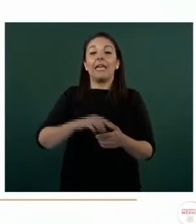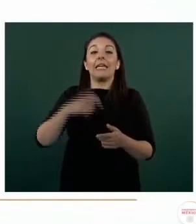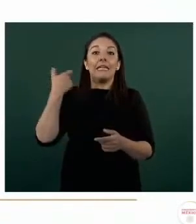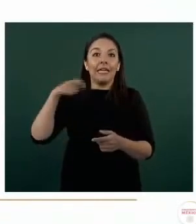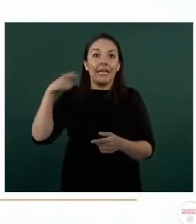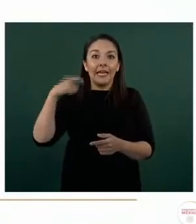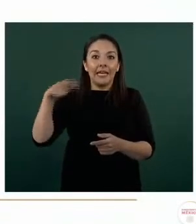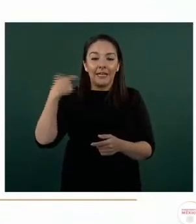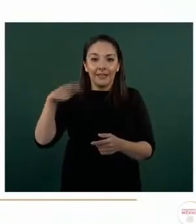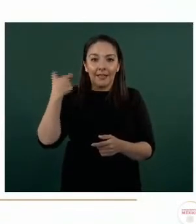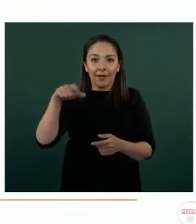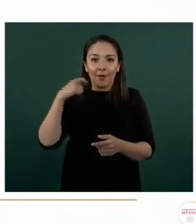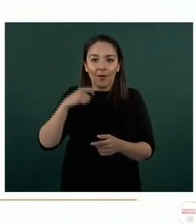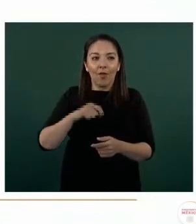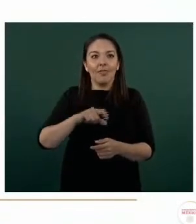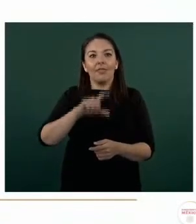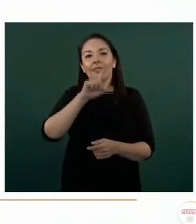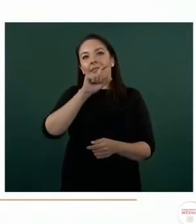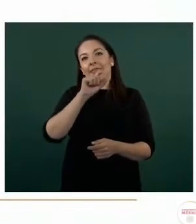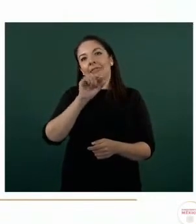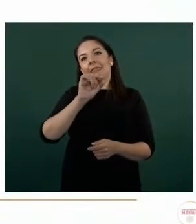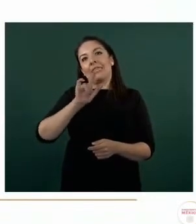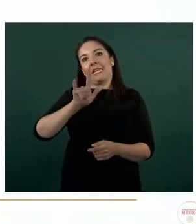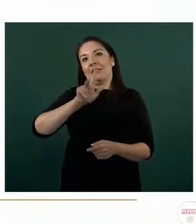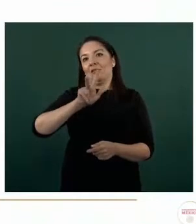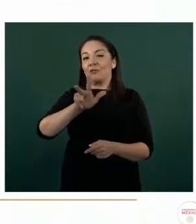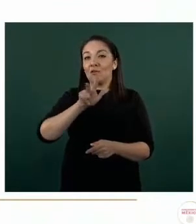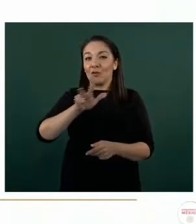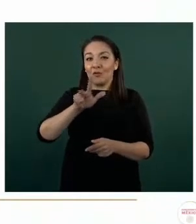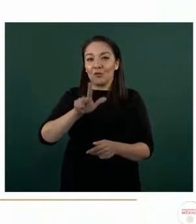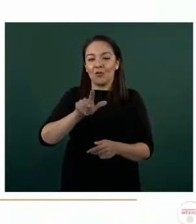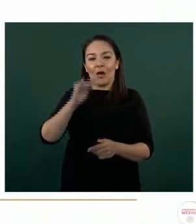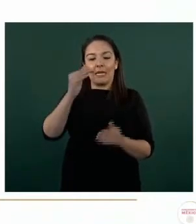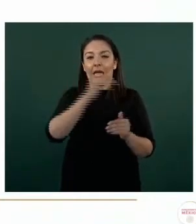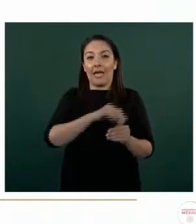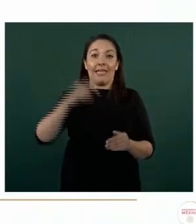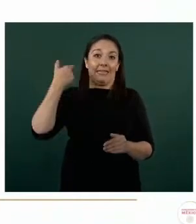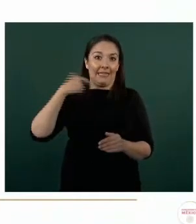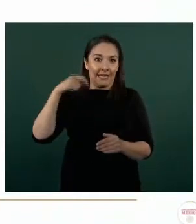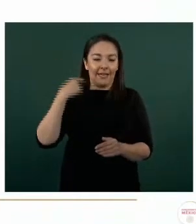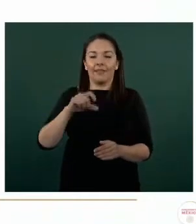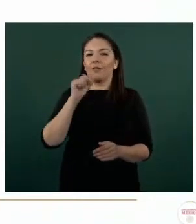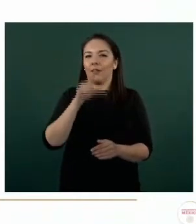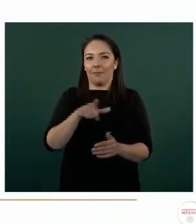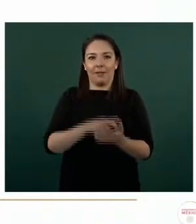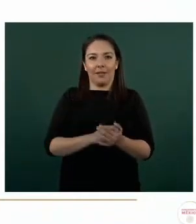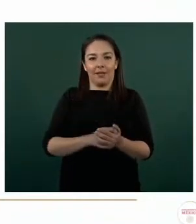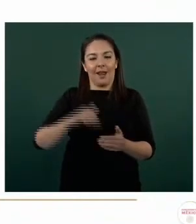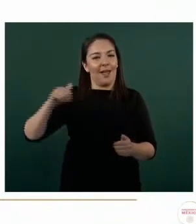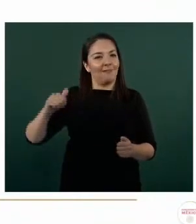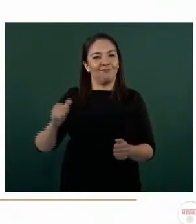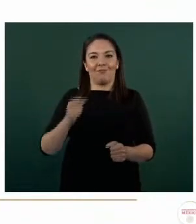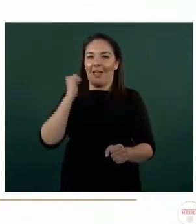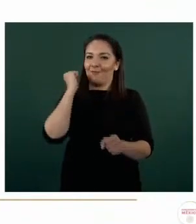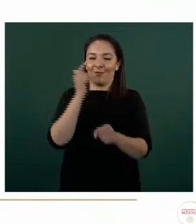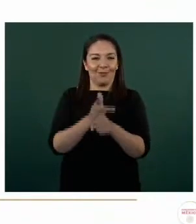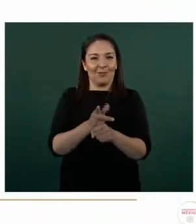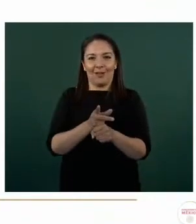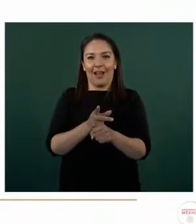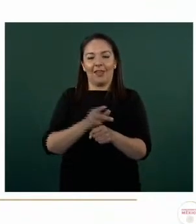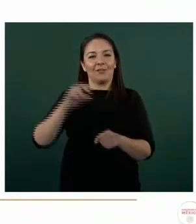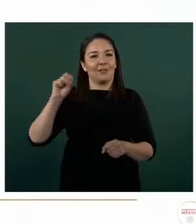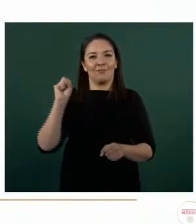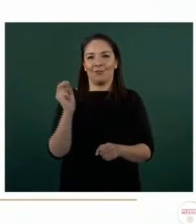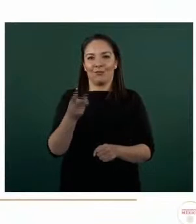Querétaro, 18.99 de Shell en Querétaro, Querétaro. Afortunados los queretanos en esta ocasión. La más